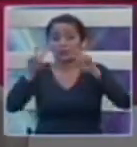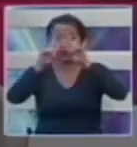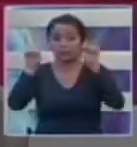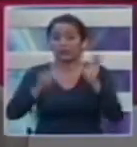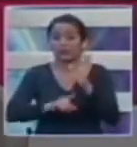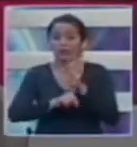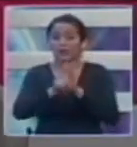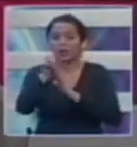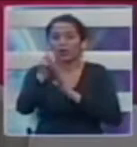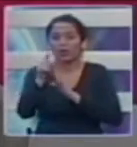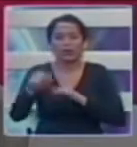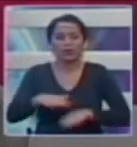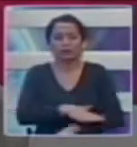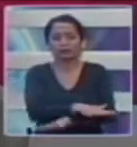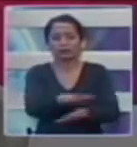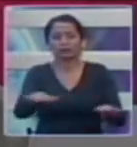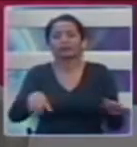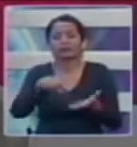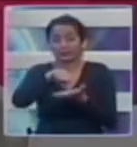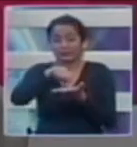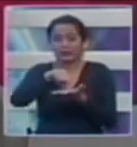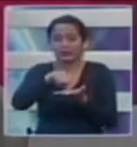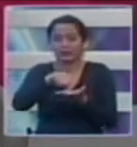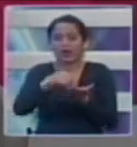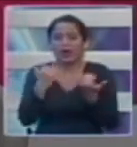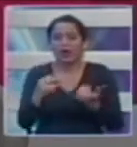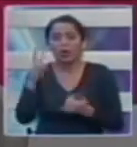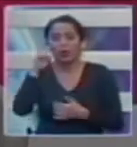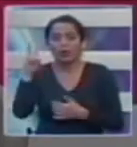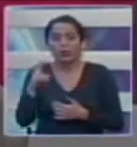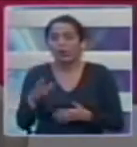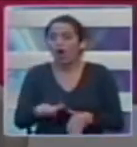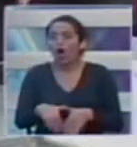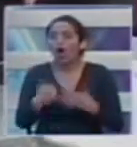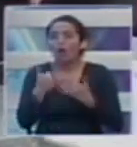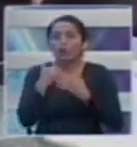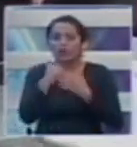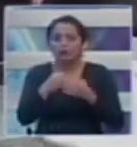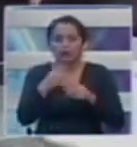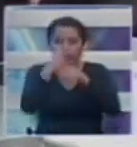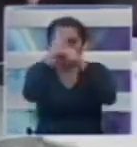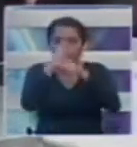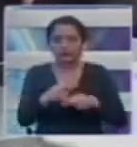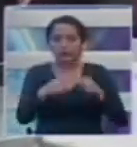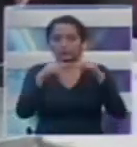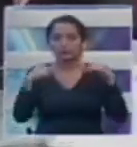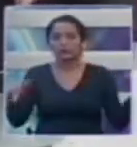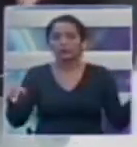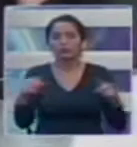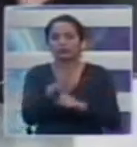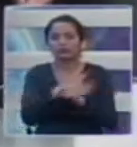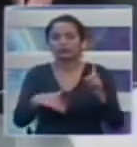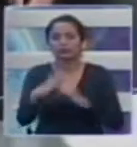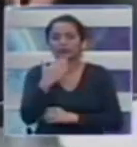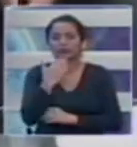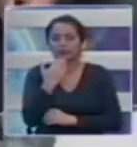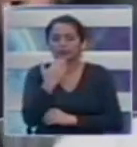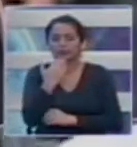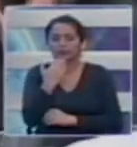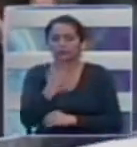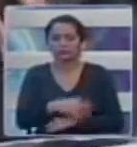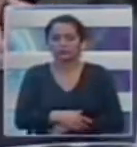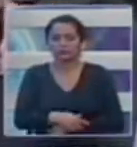sector turístico trabaja pues para no afectar el ambiente? Bueno, hoy por hoy, después